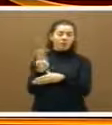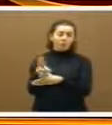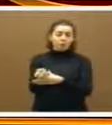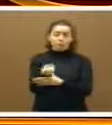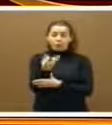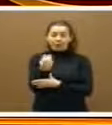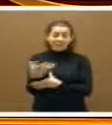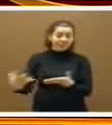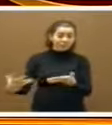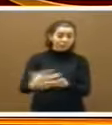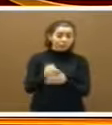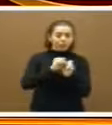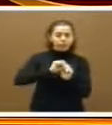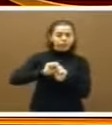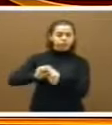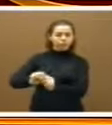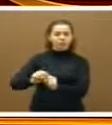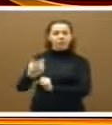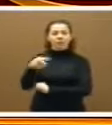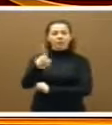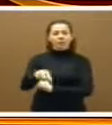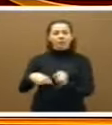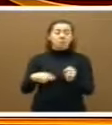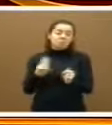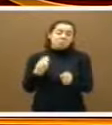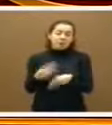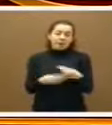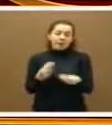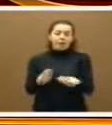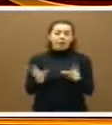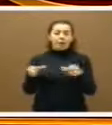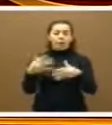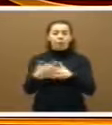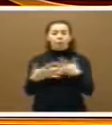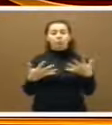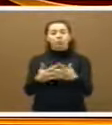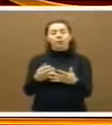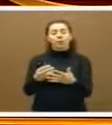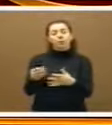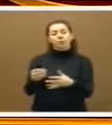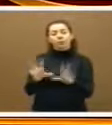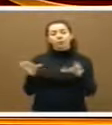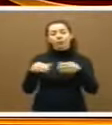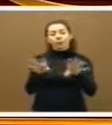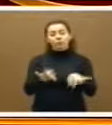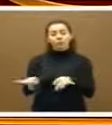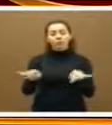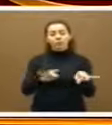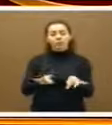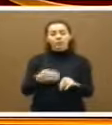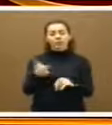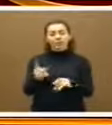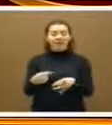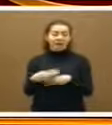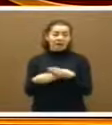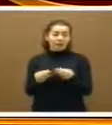Regionalista, así como la enmienda presentada por el Grupo Parlamentario Mixto, Agrupación de Diputados Regionalistas y la presentada conjuntamente